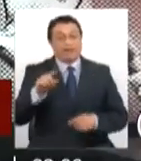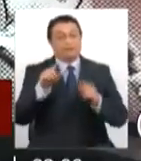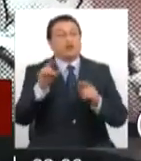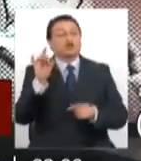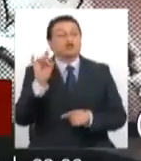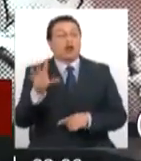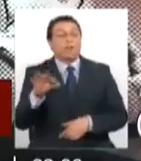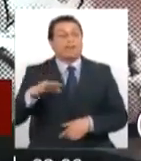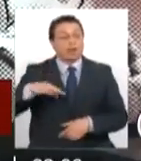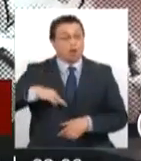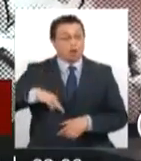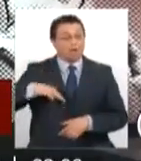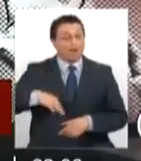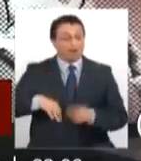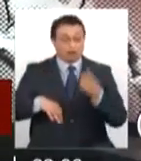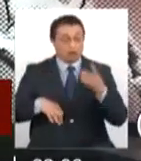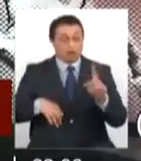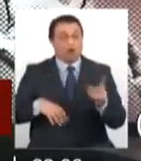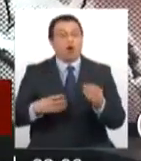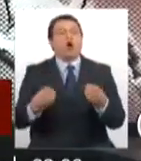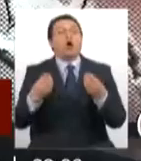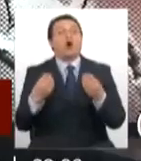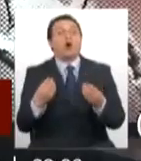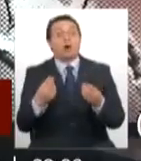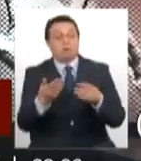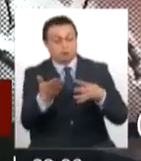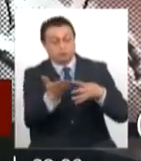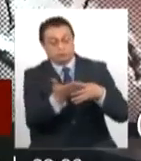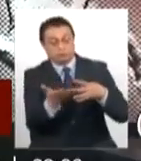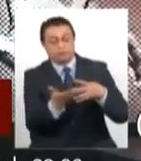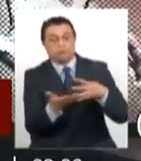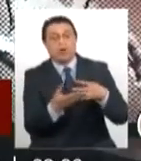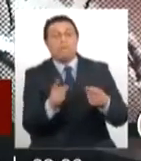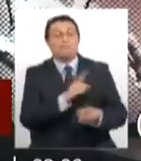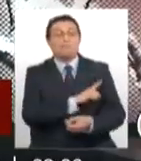jubilaciones, estamos hablando también de cómo se reparte el poder en un país.